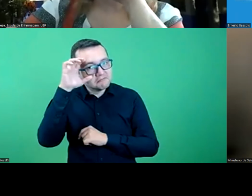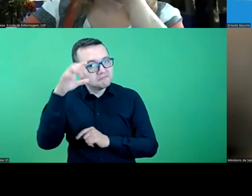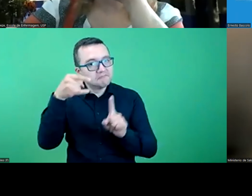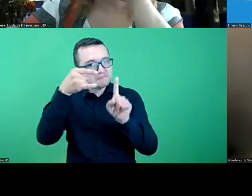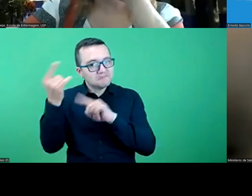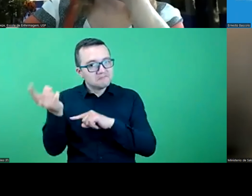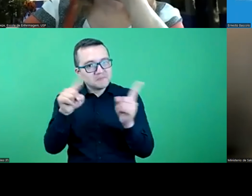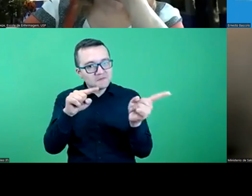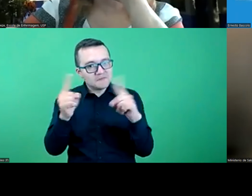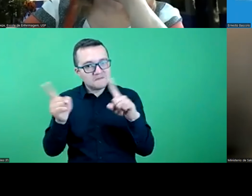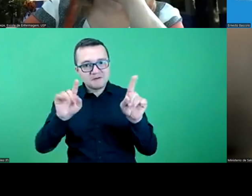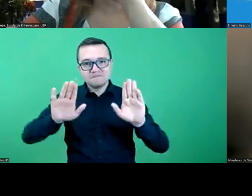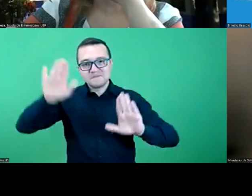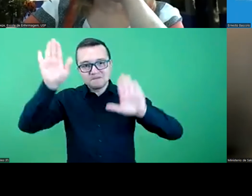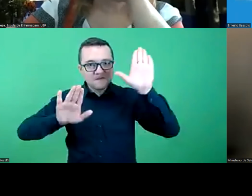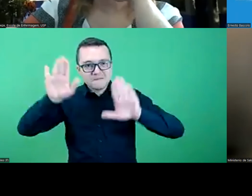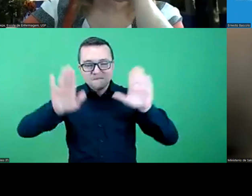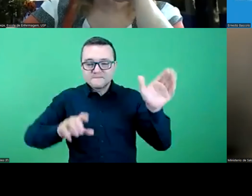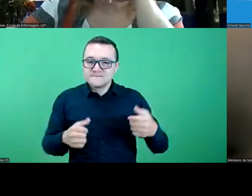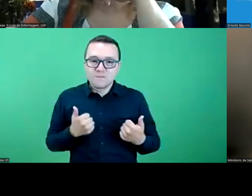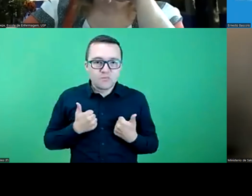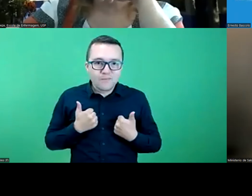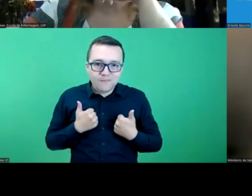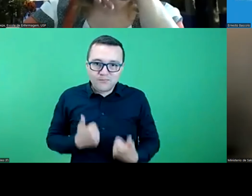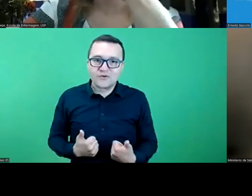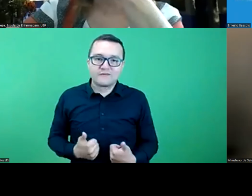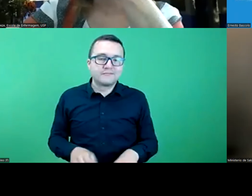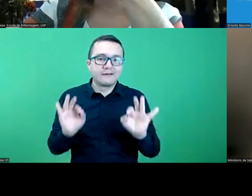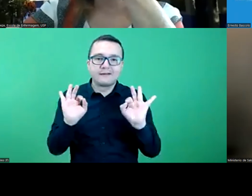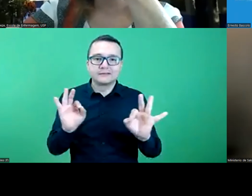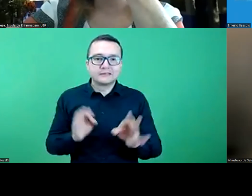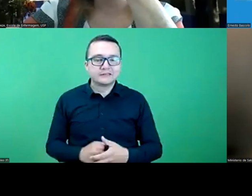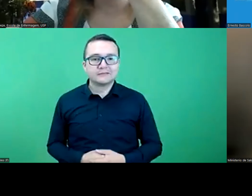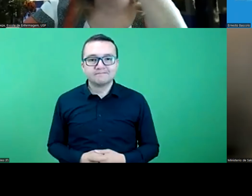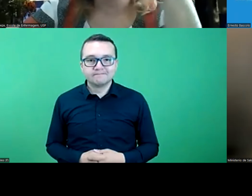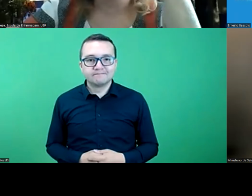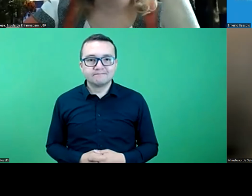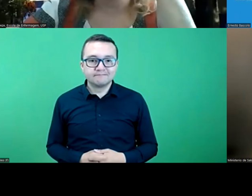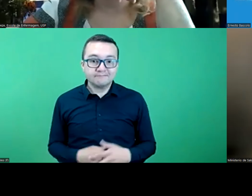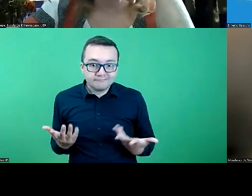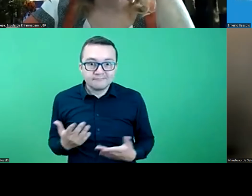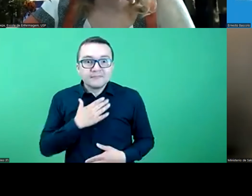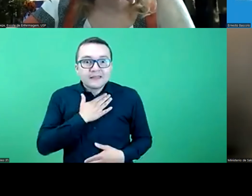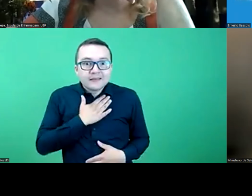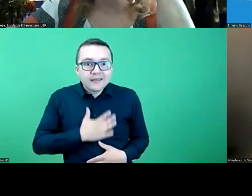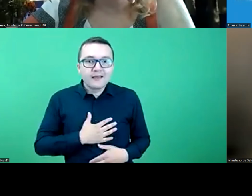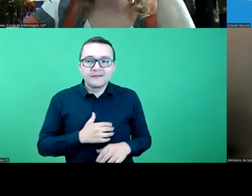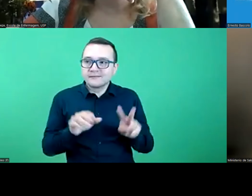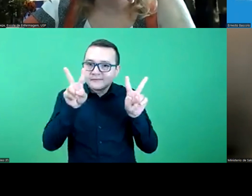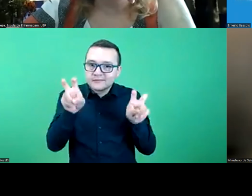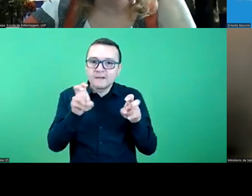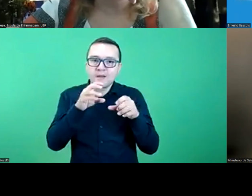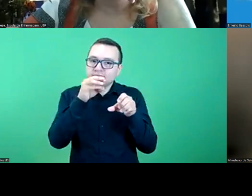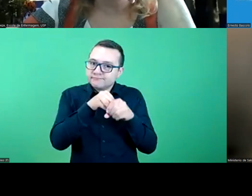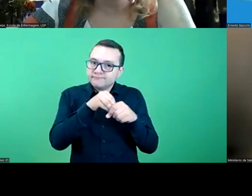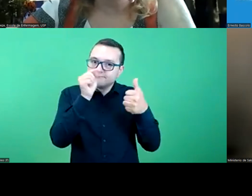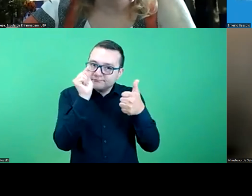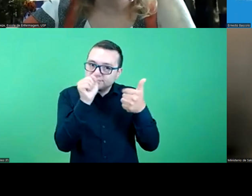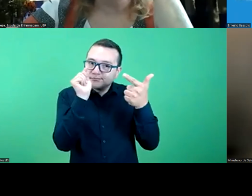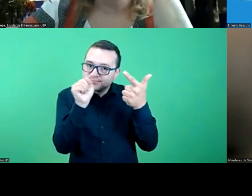forma transformaba la intención de abordar ciertos contenidos en el propio proceso, en la